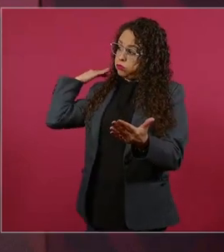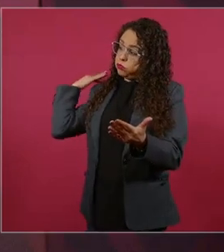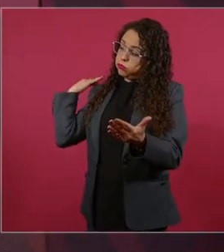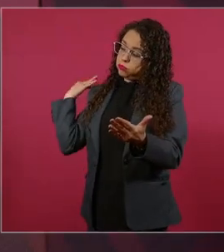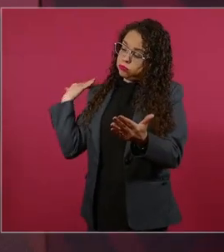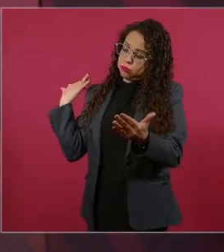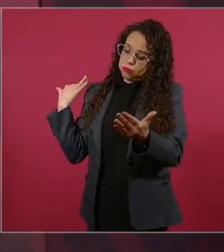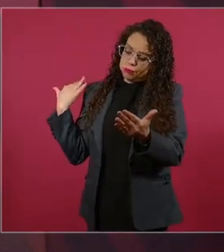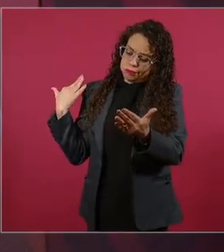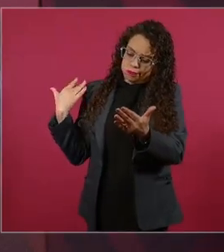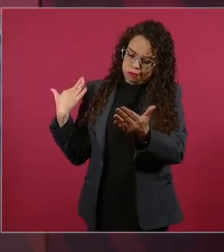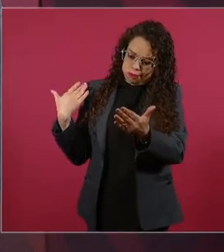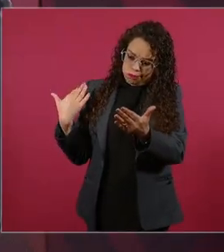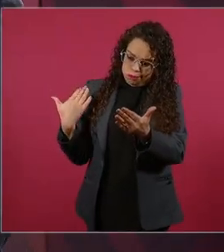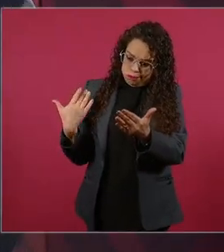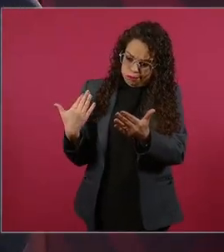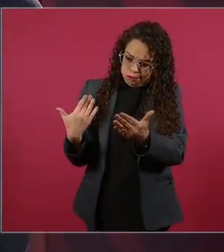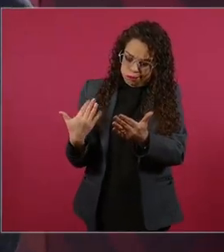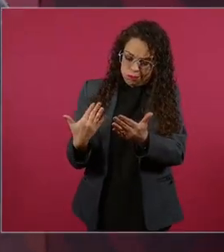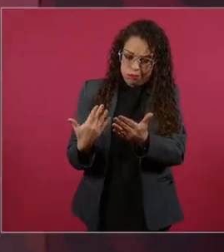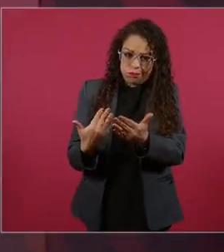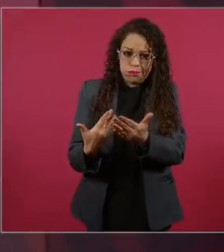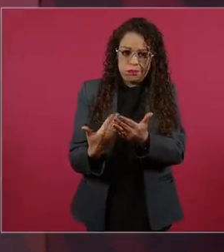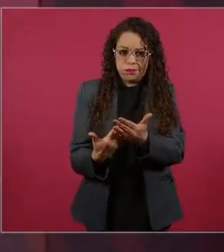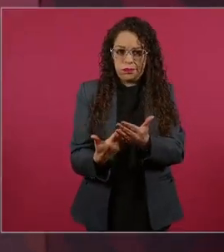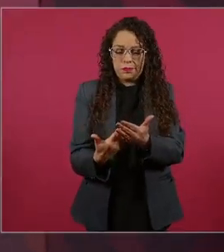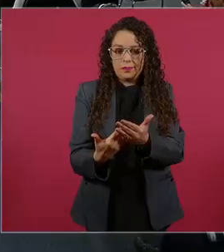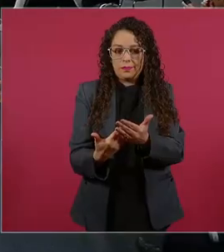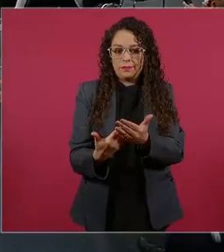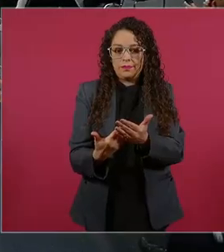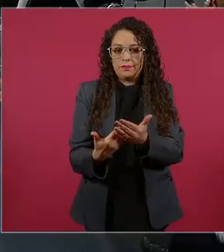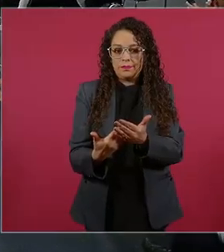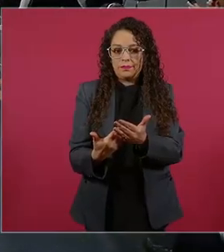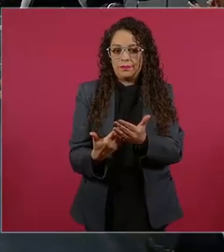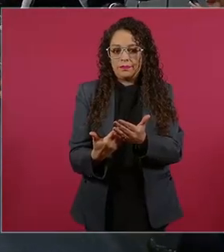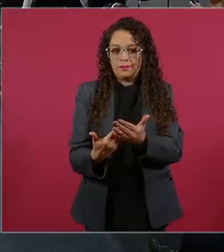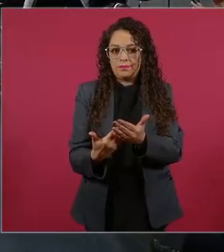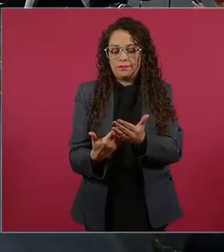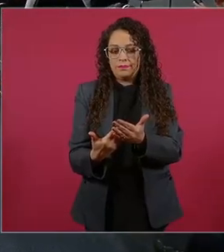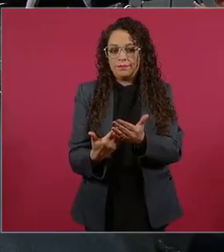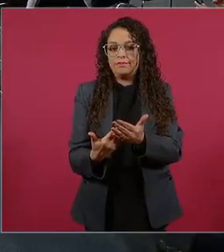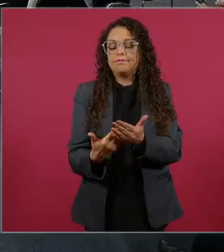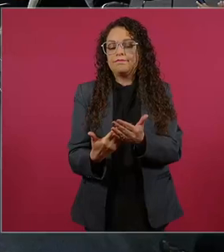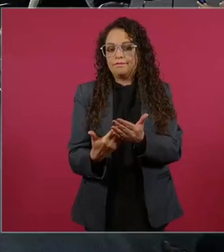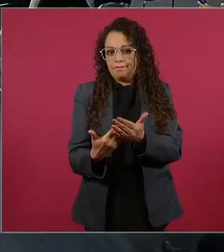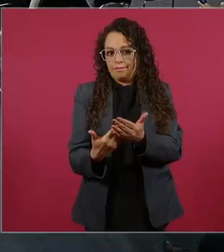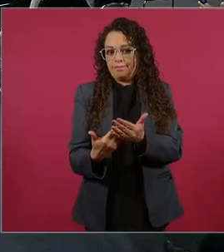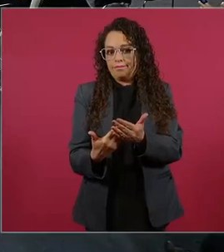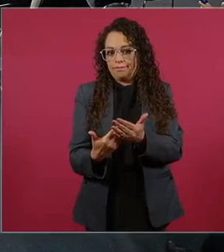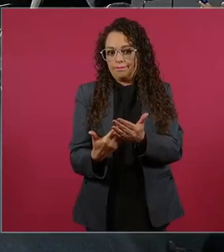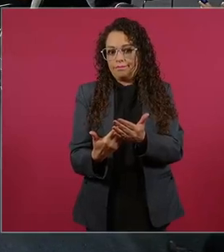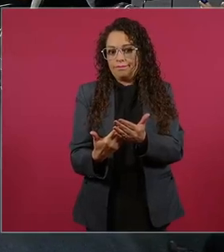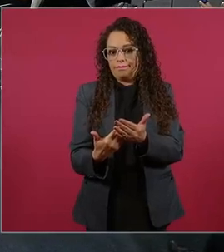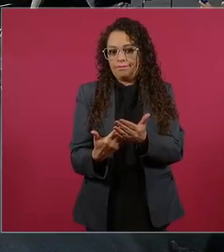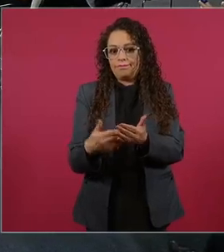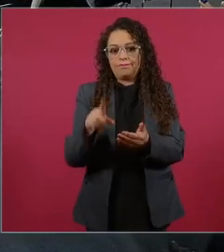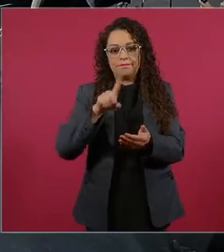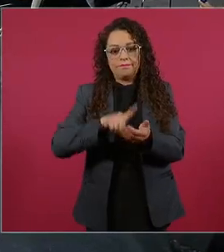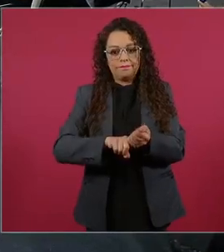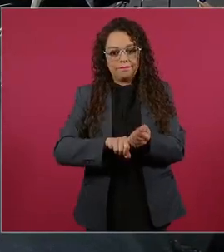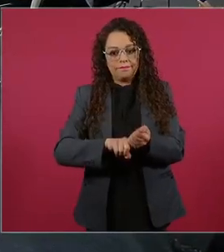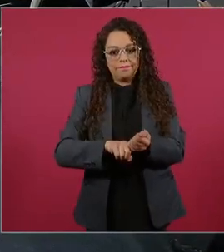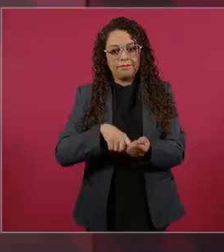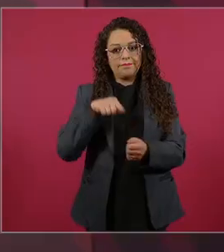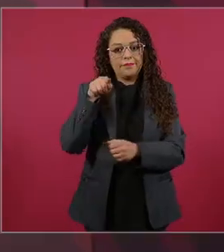si partimos de que la reina roja, Diego,